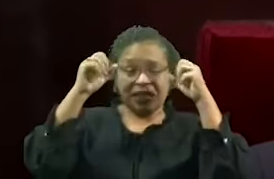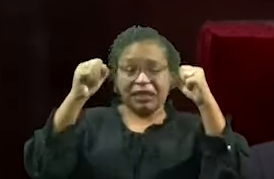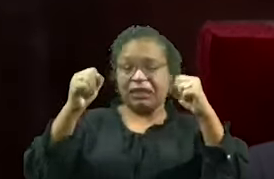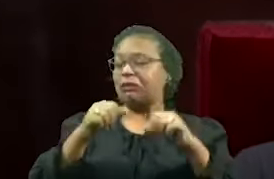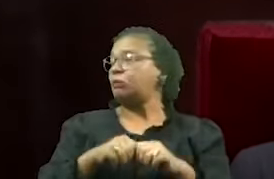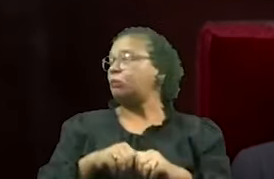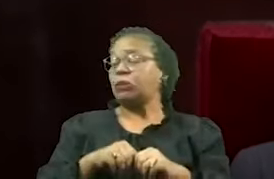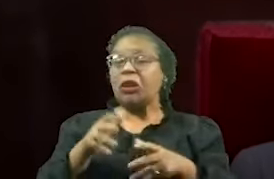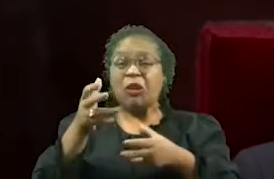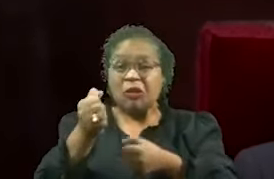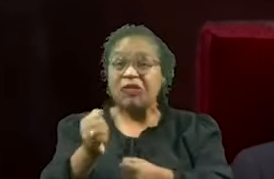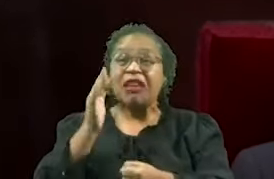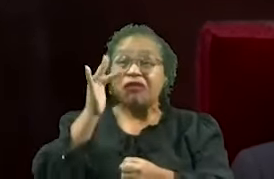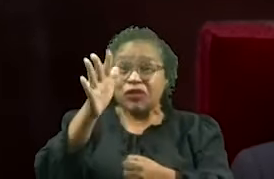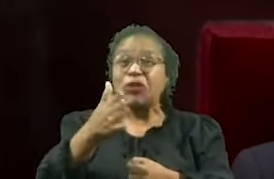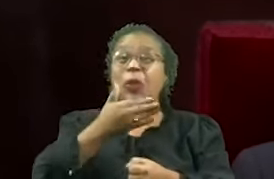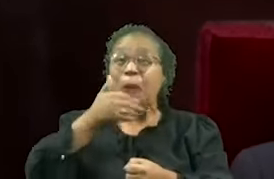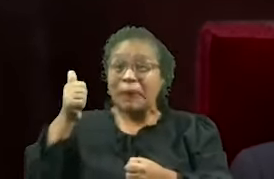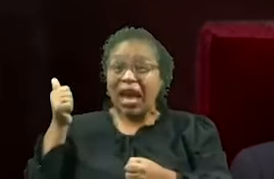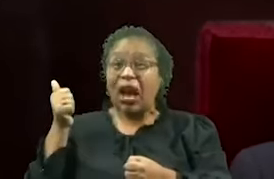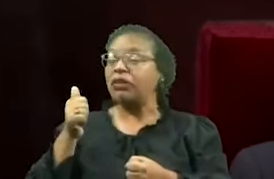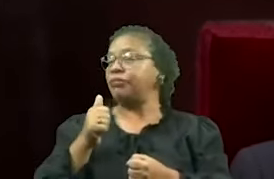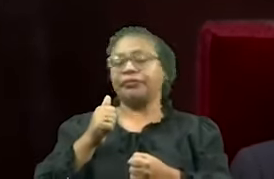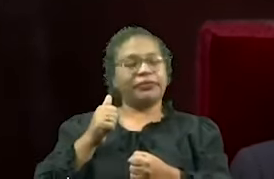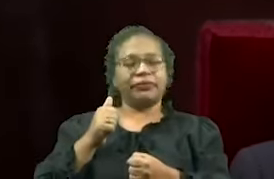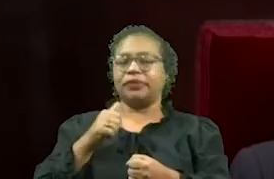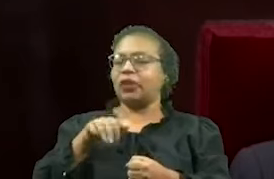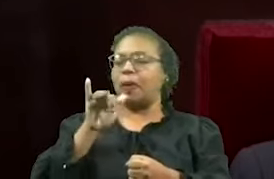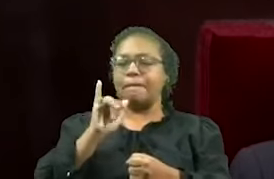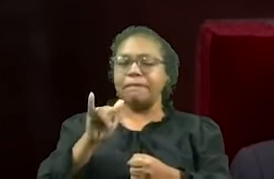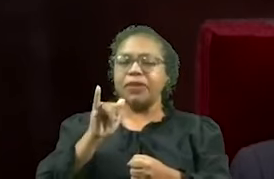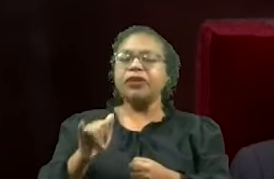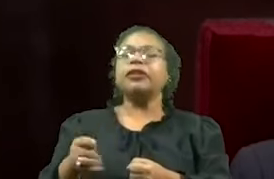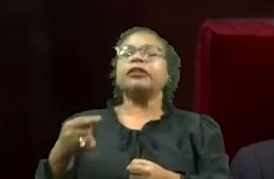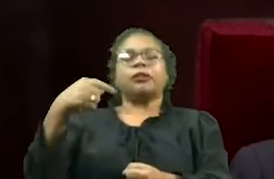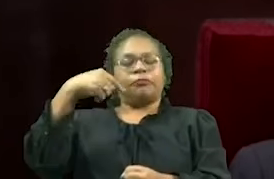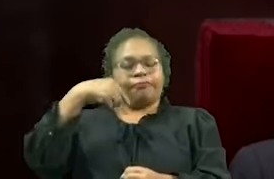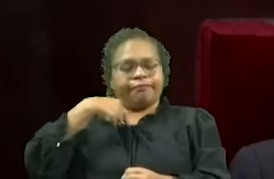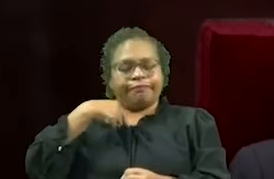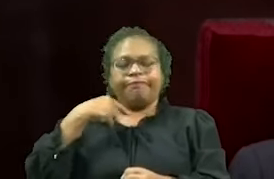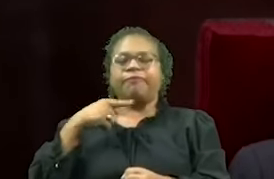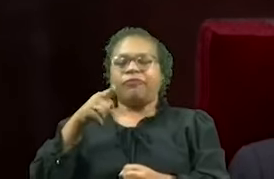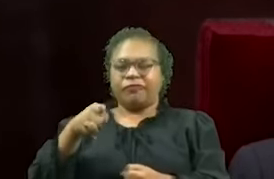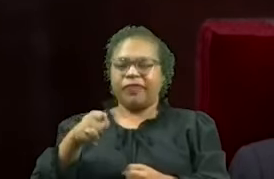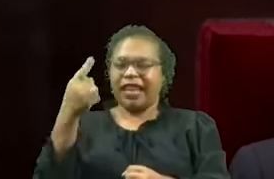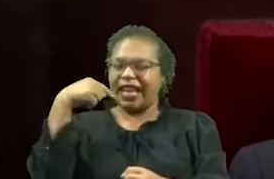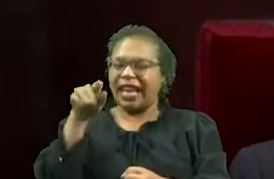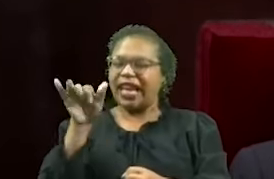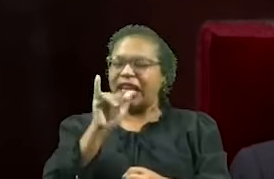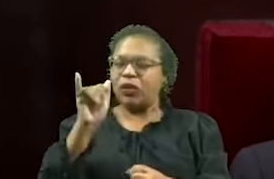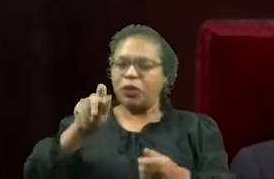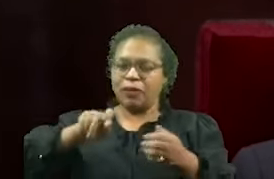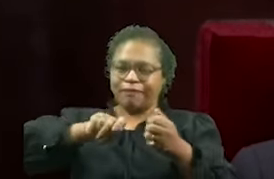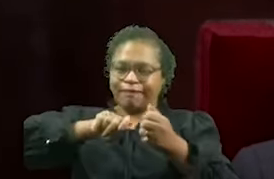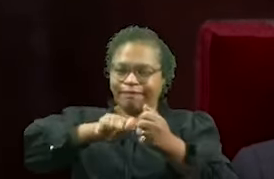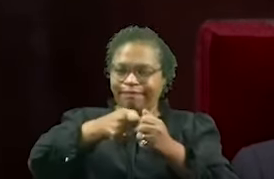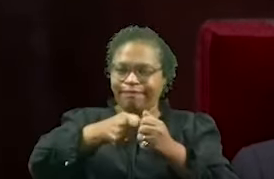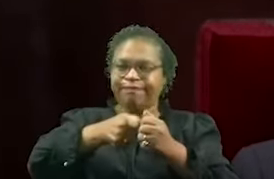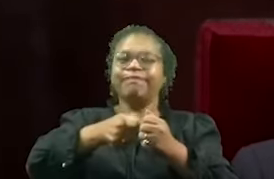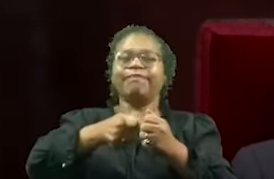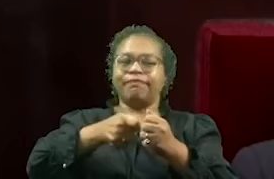futuro de la nación por eso he promovido una serie de candados constitucionales que garantizan al pueblo dominicano que